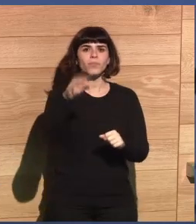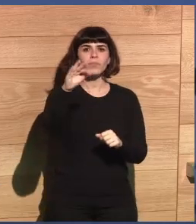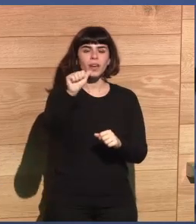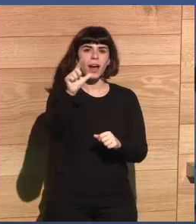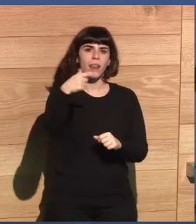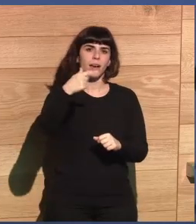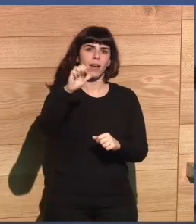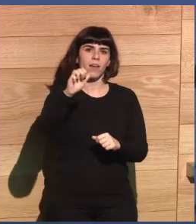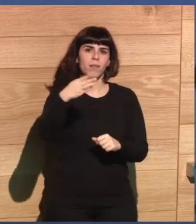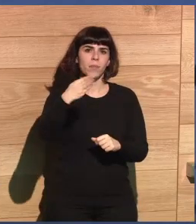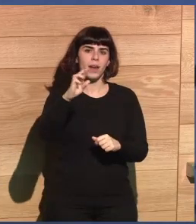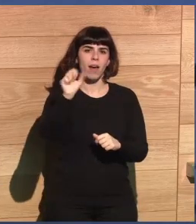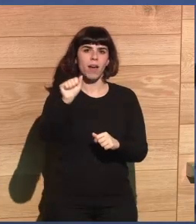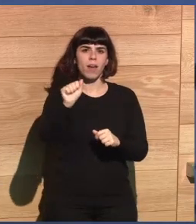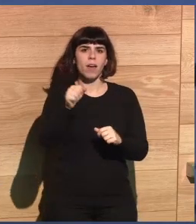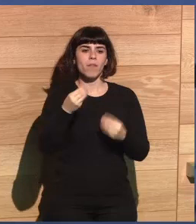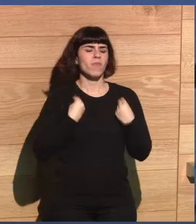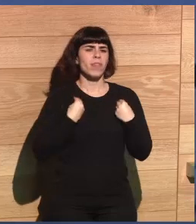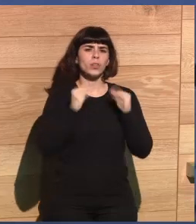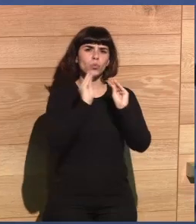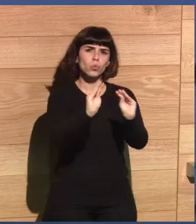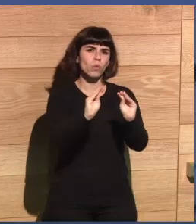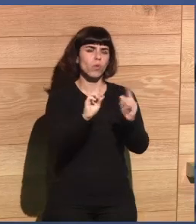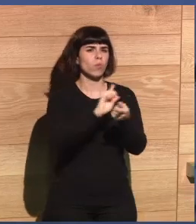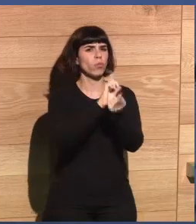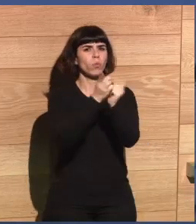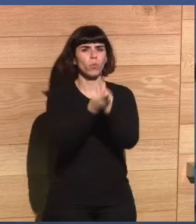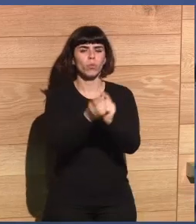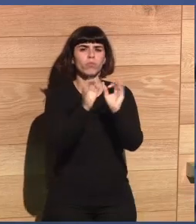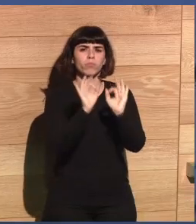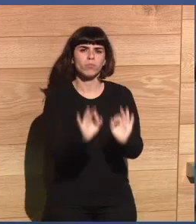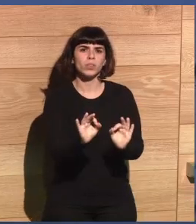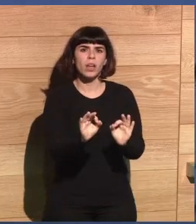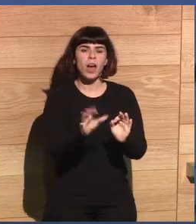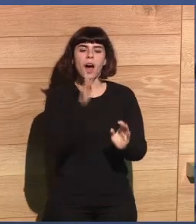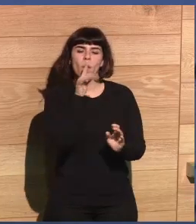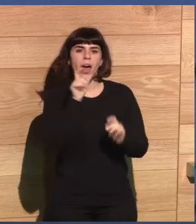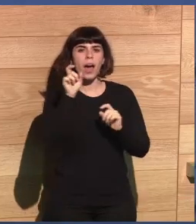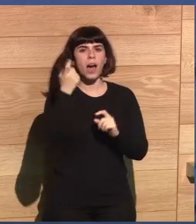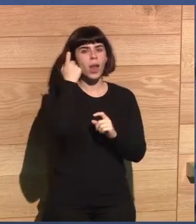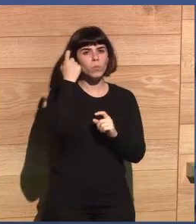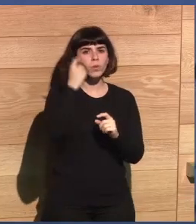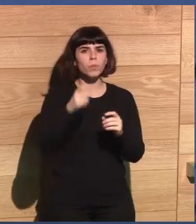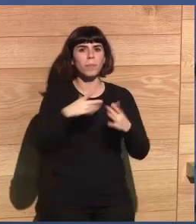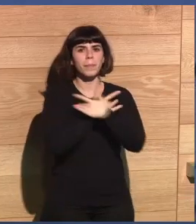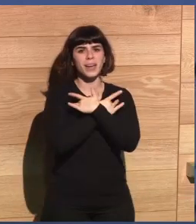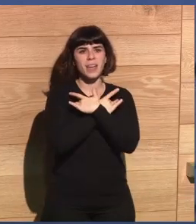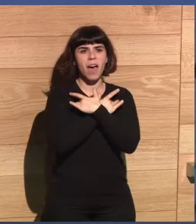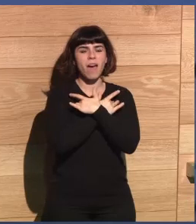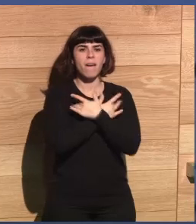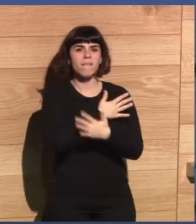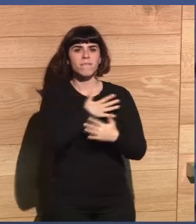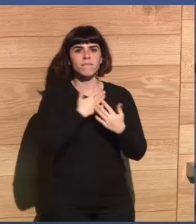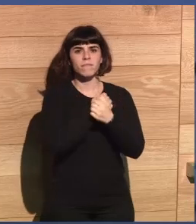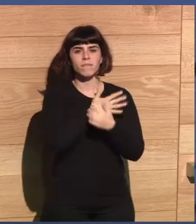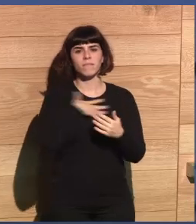los alumnos de María siguen ganando importantes premios matemáticos y siguen empeñados sobre todo en que todo el mundo conozca a la gran matemática que